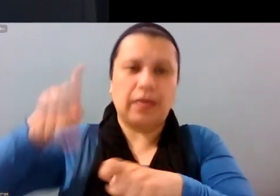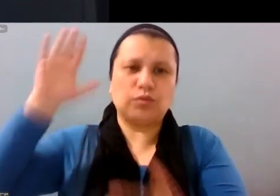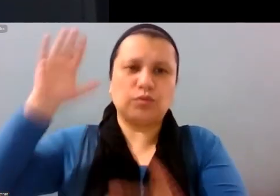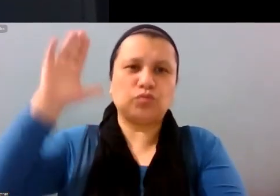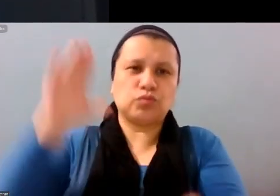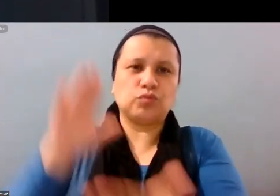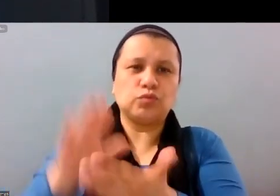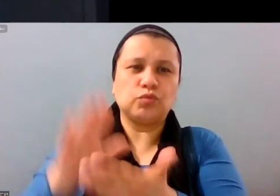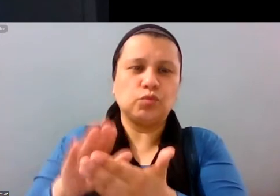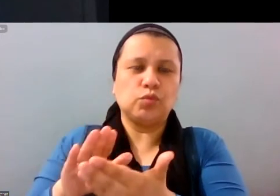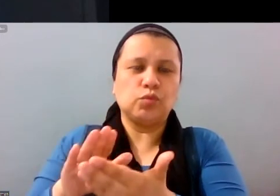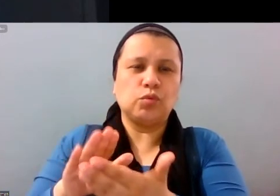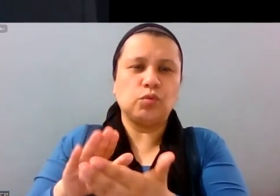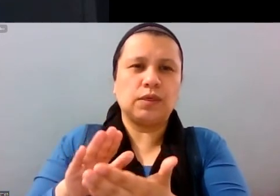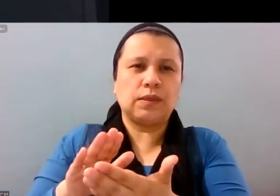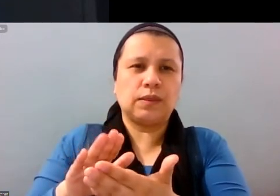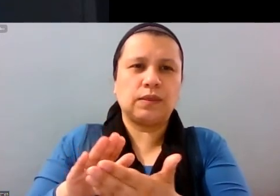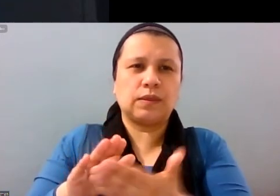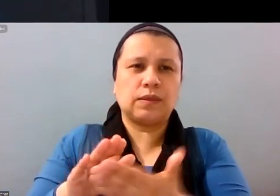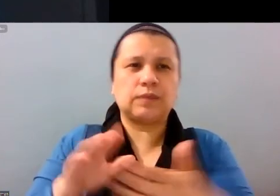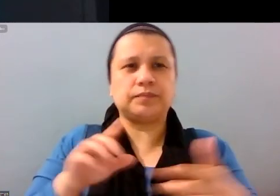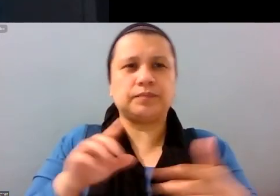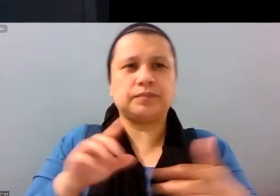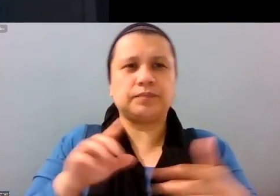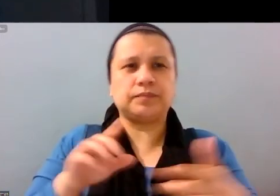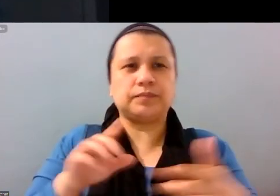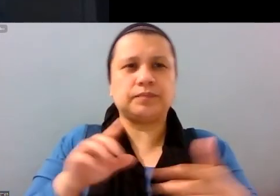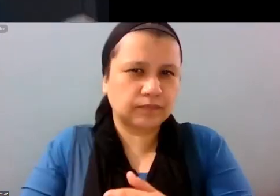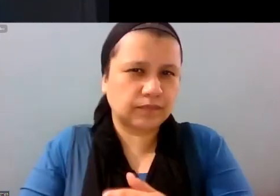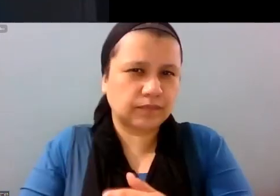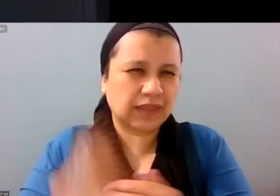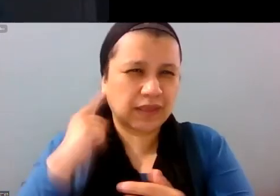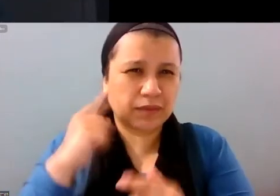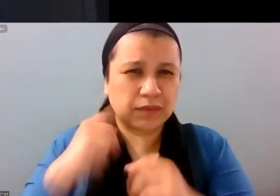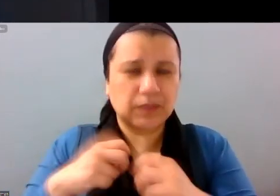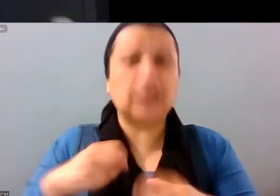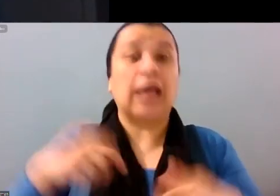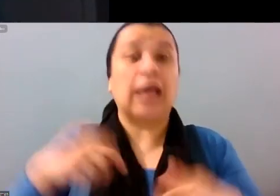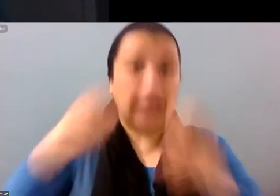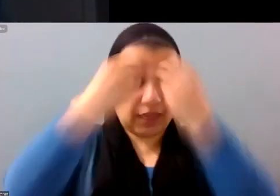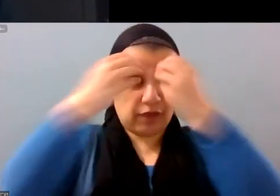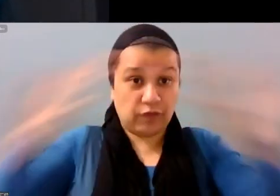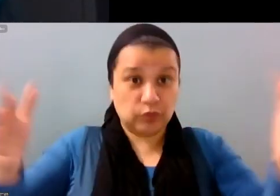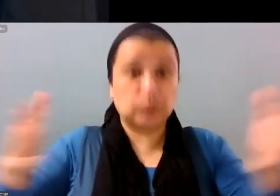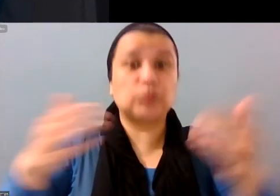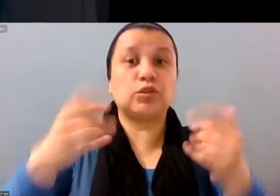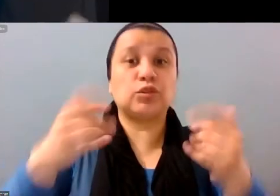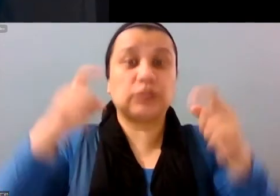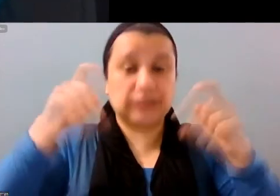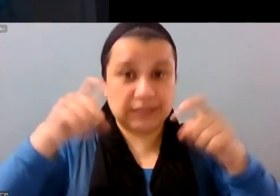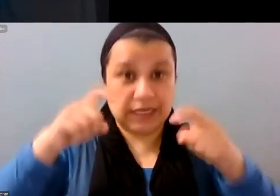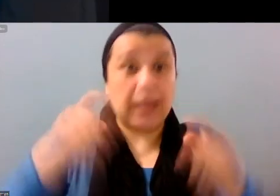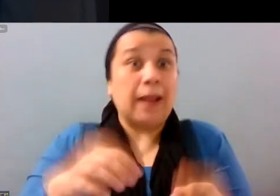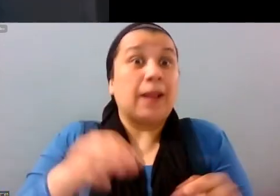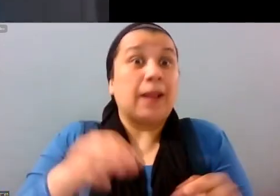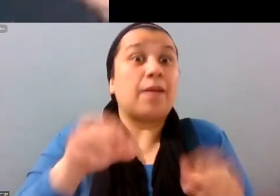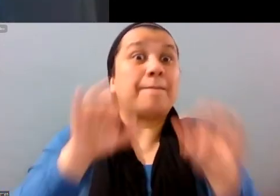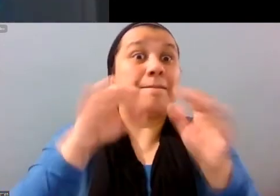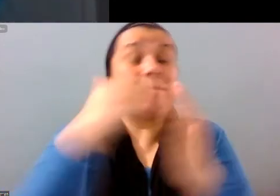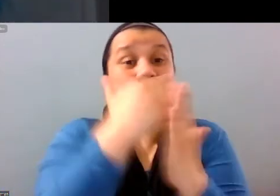vemos varios ejes fundamentales la importancia de la incorporación intencionada de los principios del modelo de educación a distancia